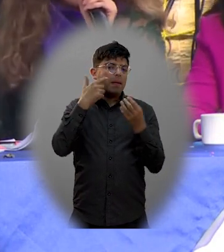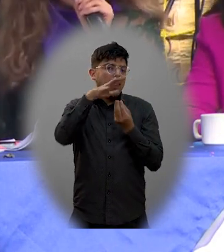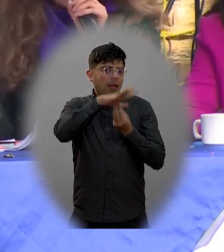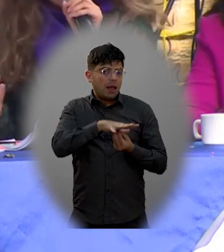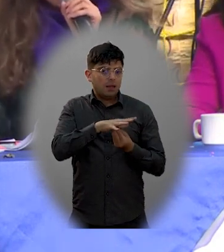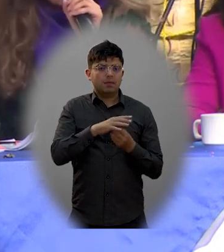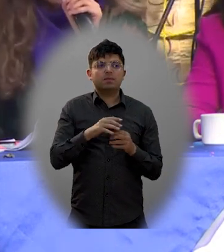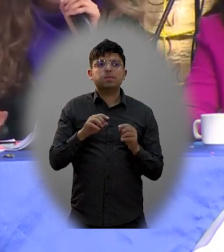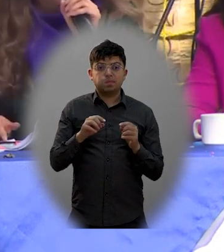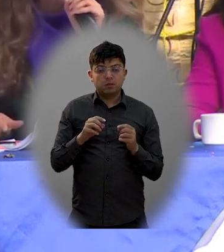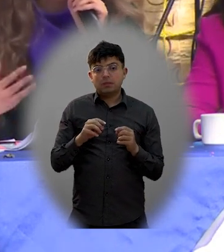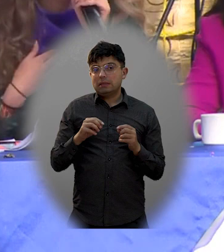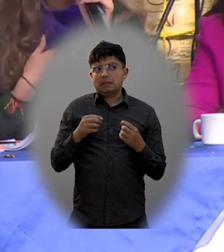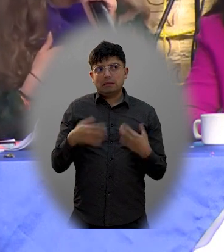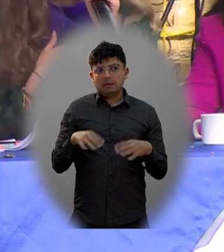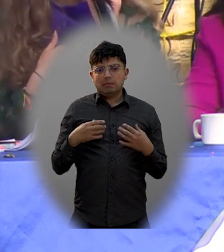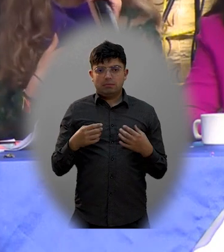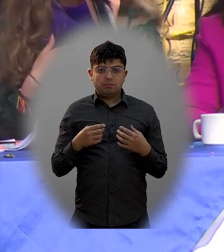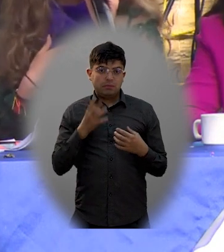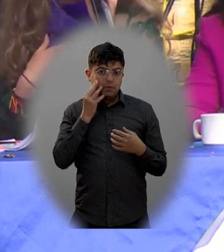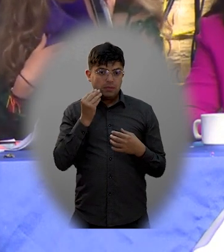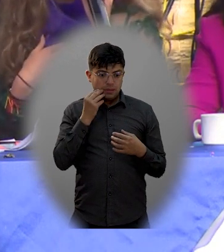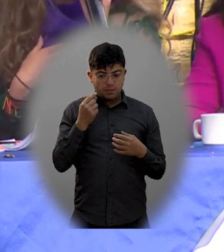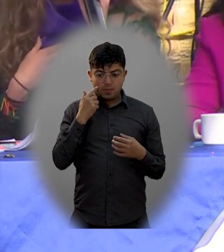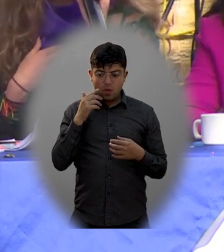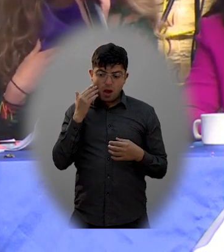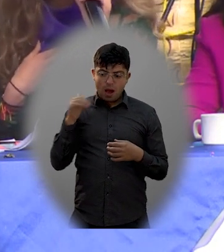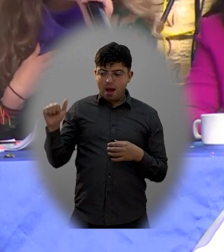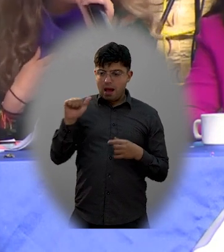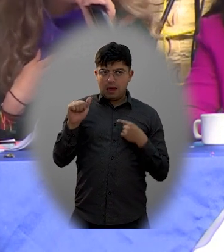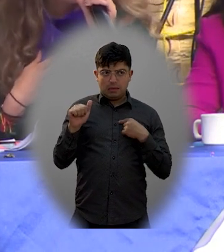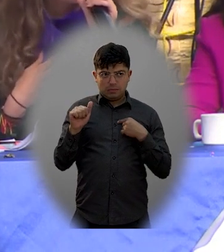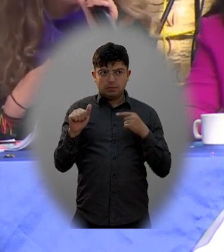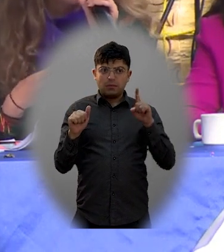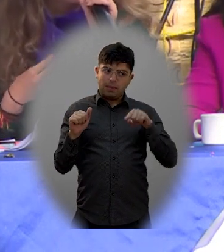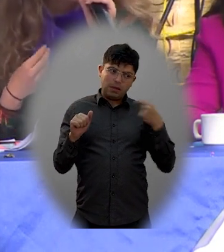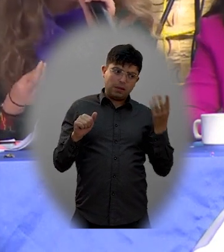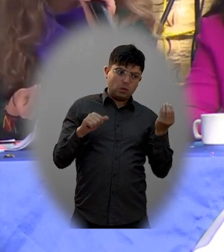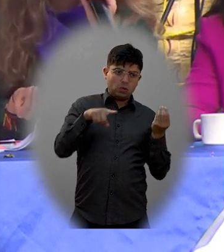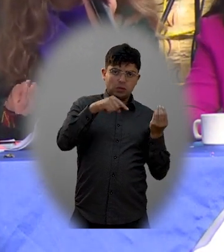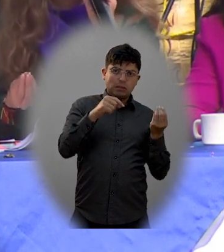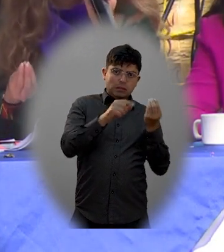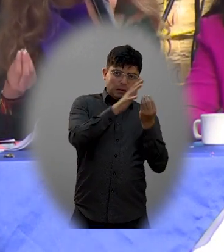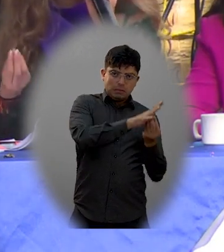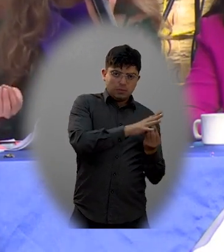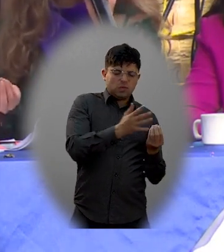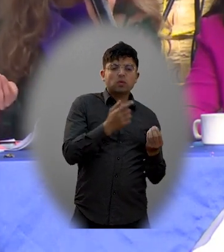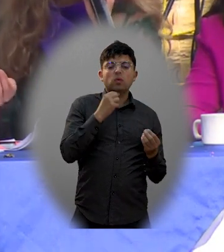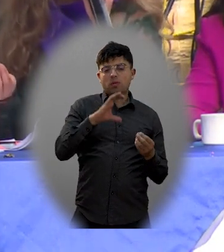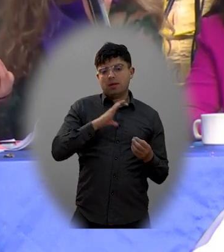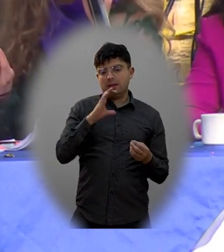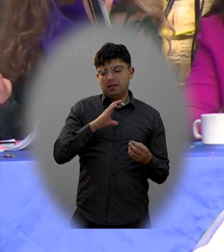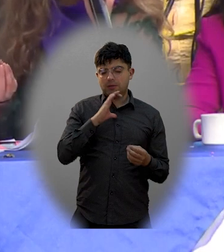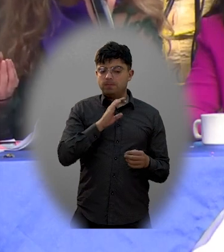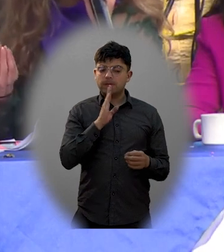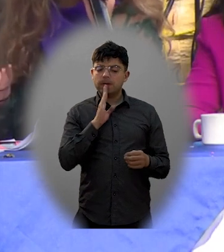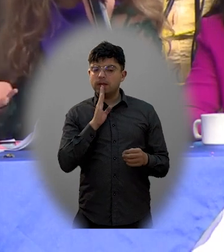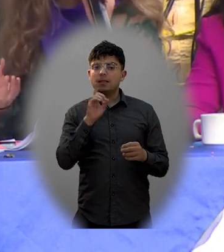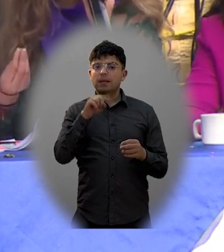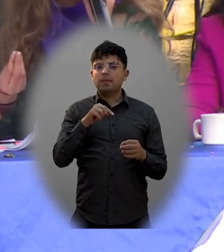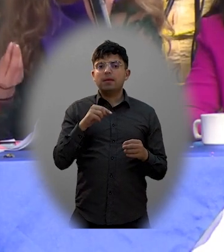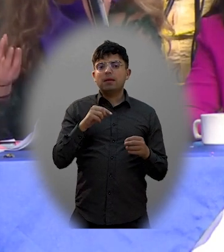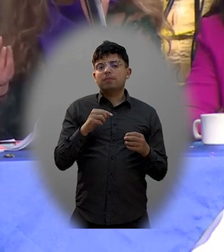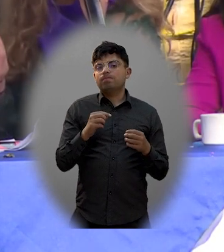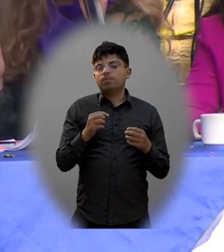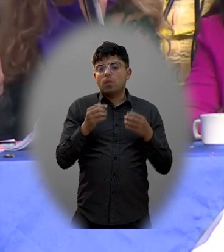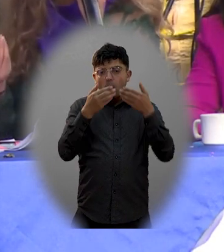que tienen que vivir que para una, ¿sí? Entonces es necesario no solo caracterizarlo, sino, por ejemplo, empezar a abrir